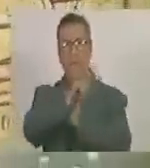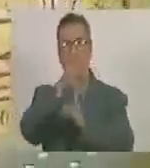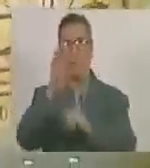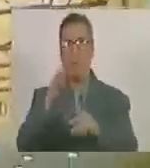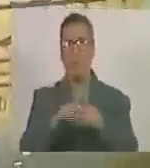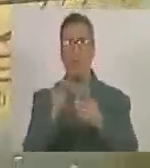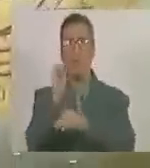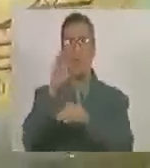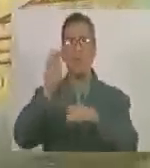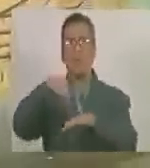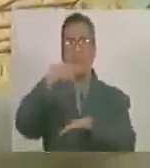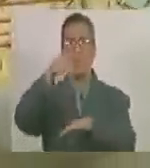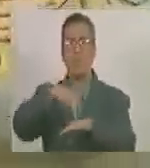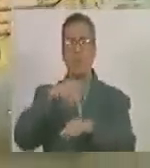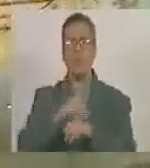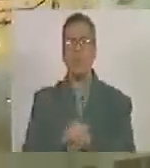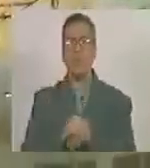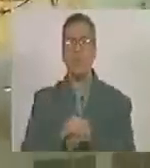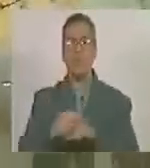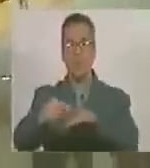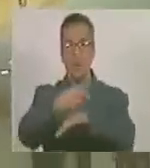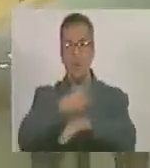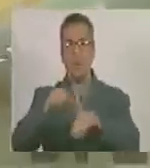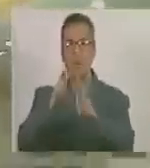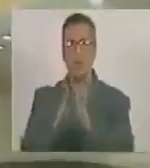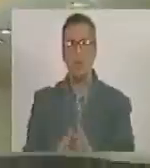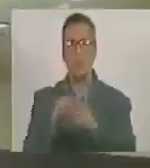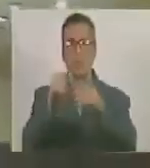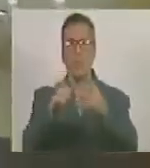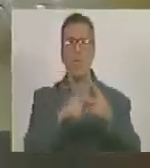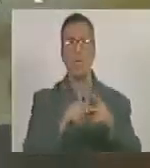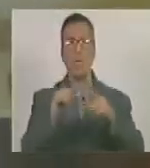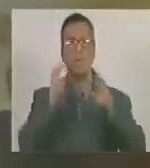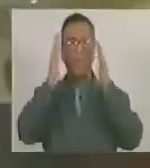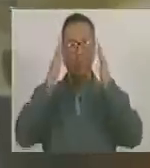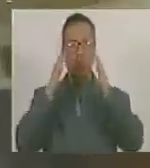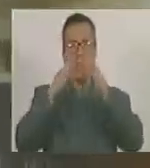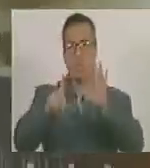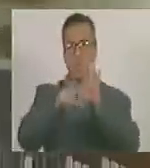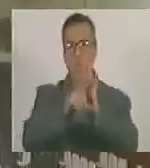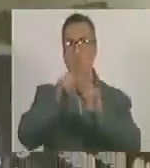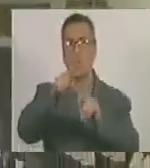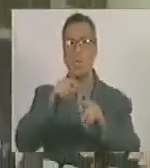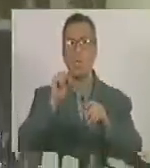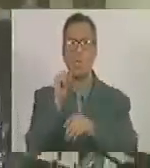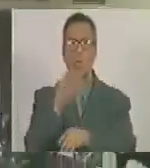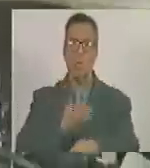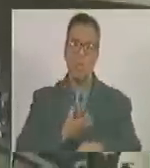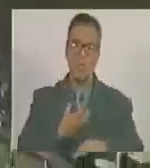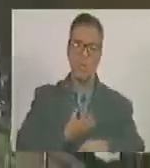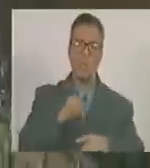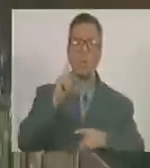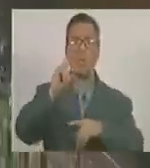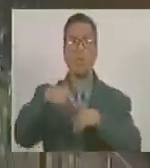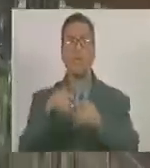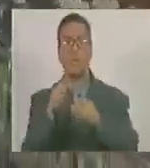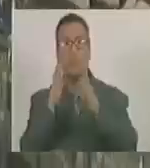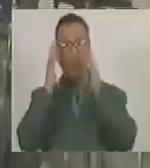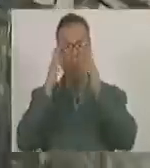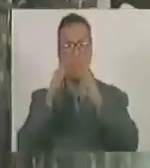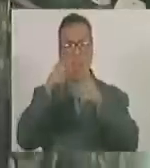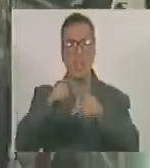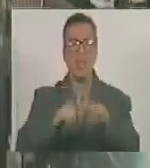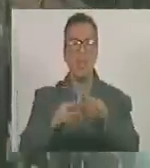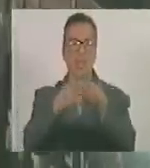y la Asamblea Nacional, gobernadores y consejeros legislativos, alcaldes y concejales y su